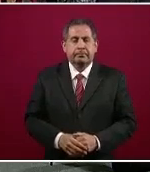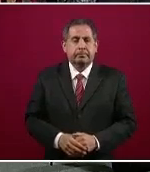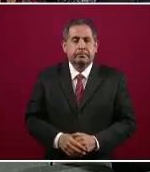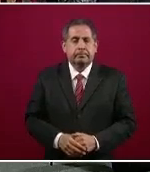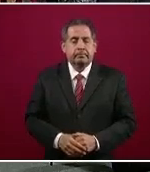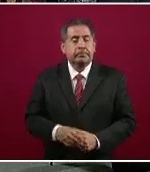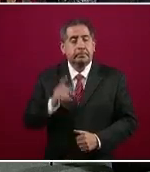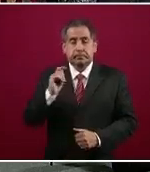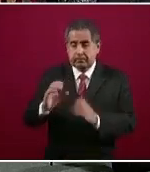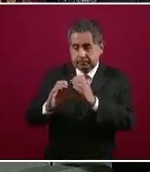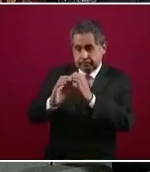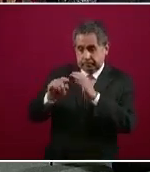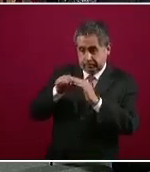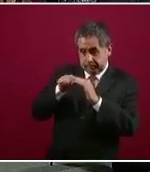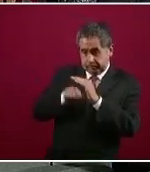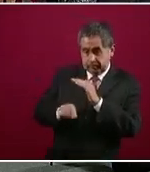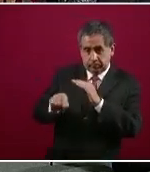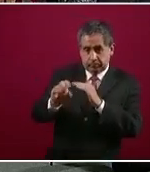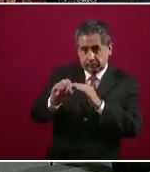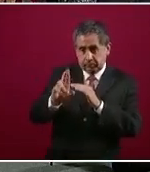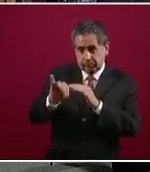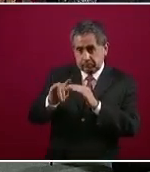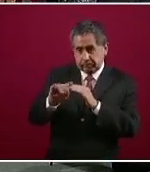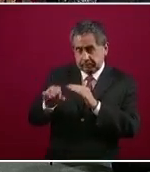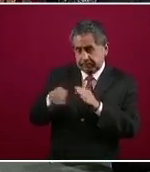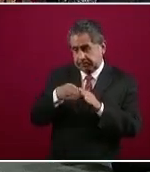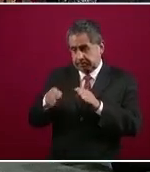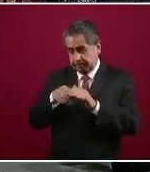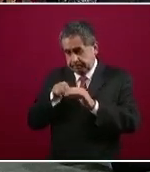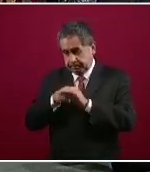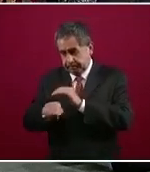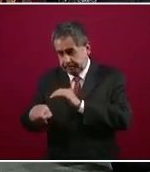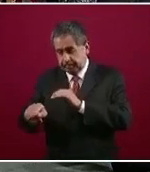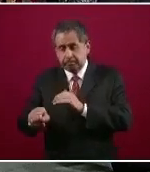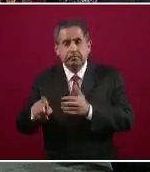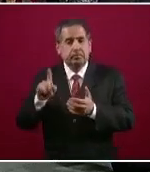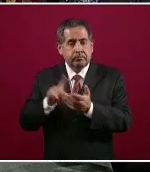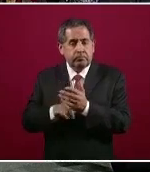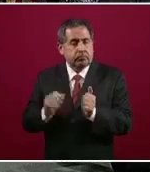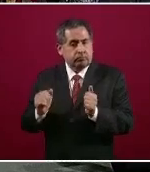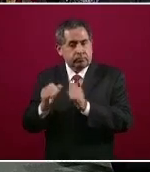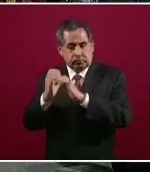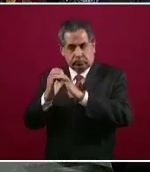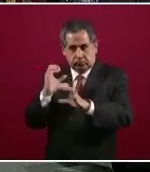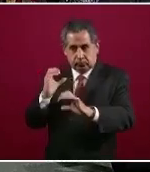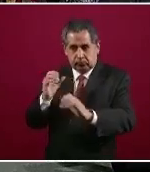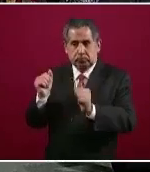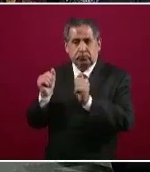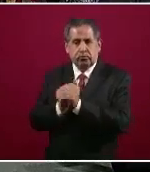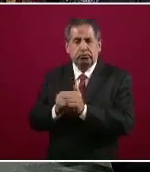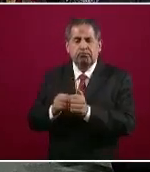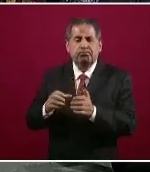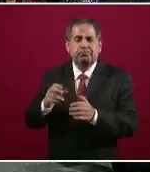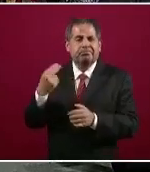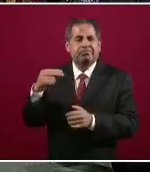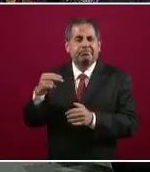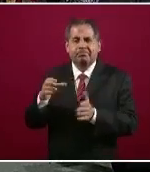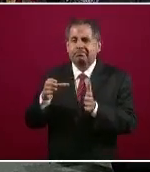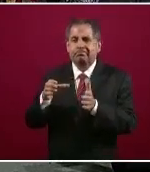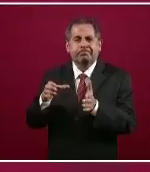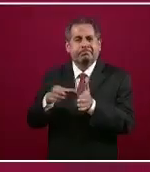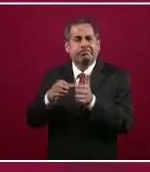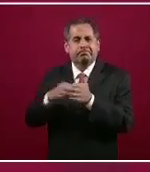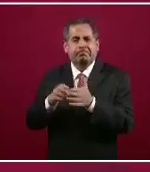Lo que es el túnel emisor Oriente se compone de lo que es el túnel y una caja de caudales de